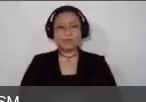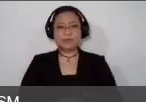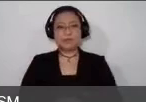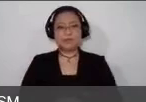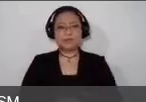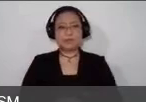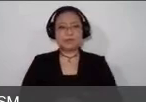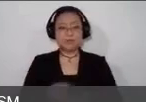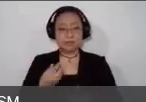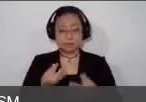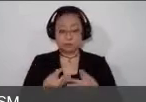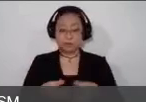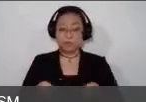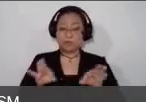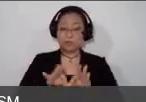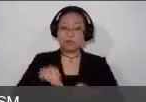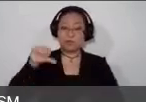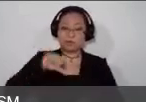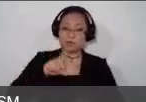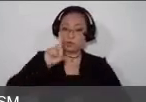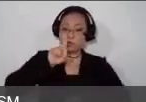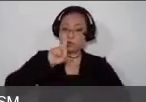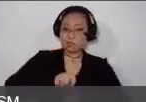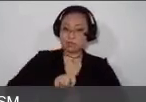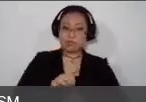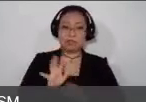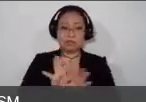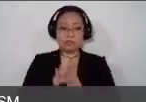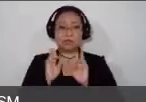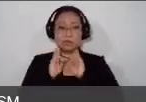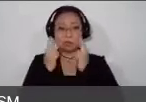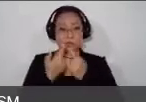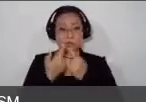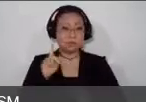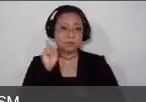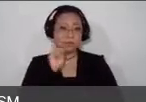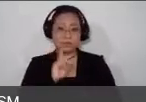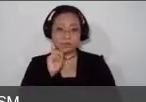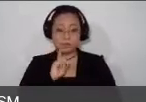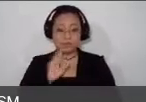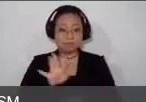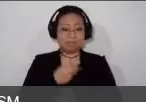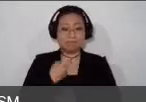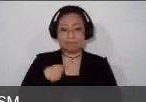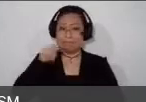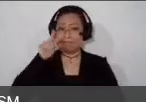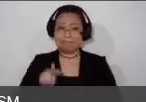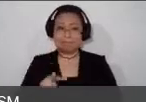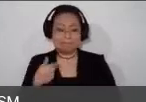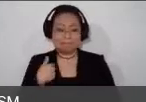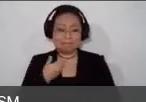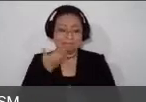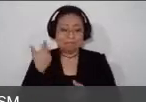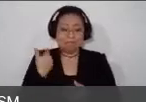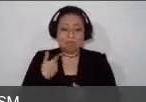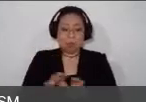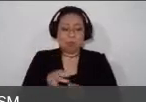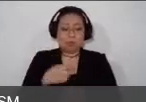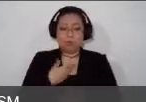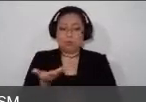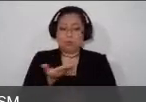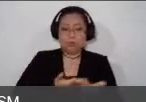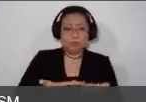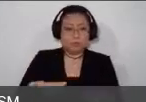tan importante de mujeres que francamente yo no sé qué puedo aportar